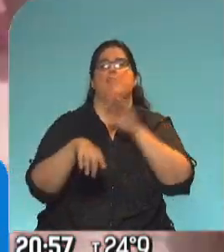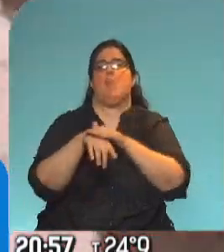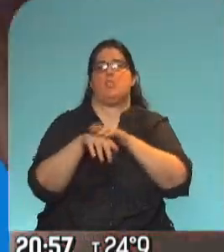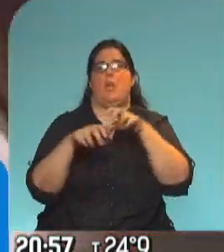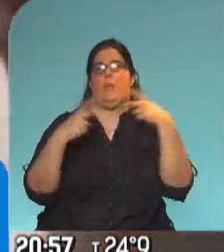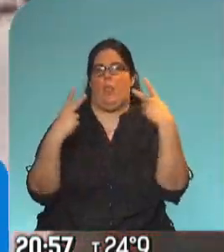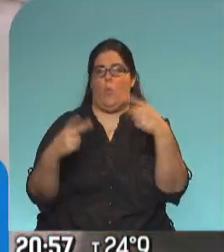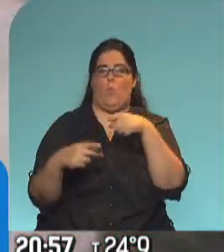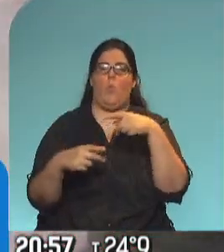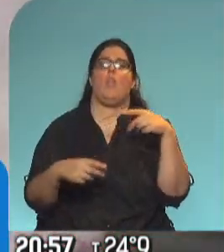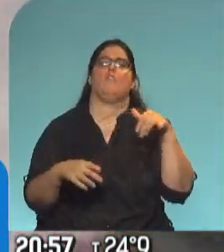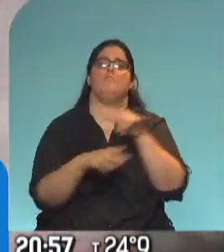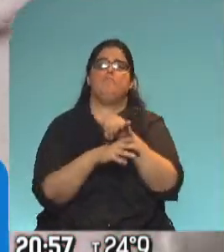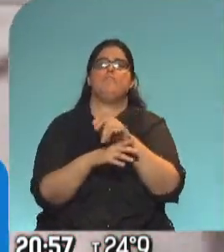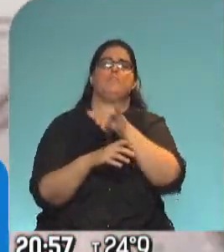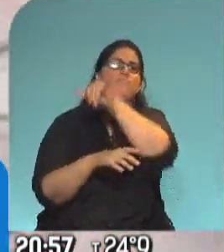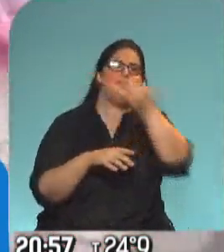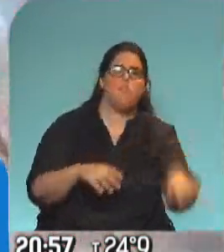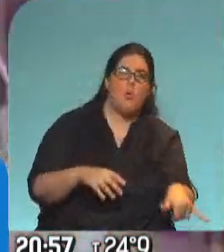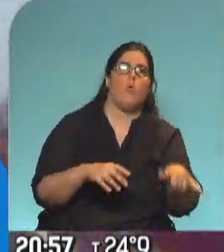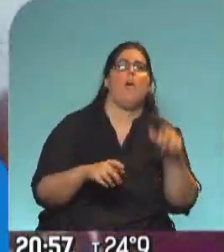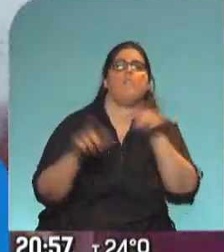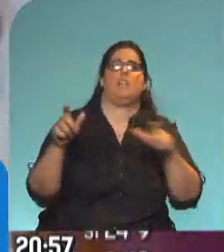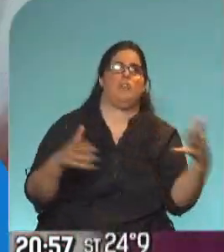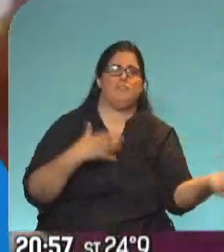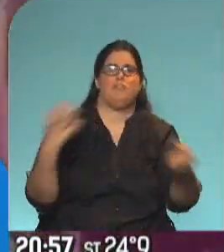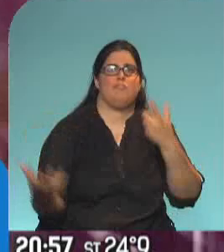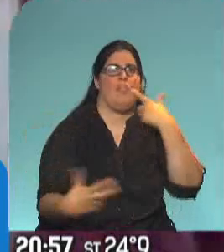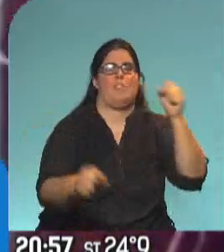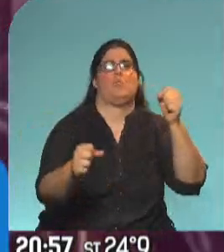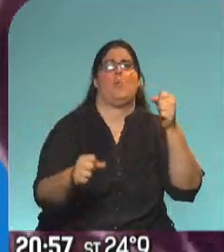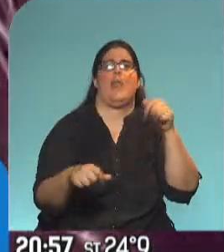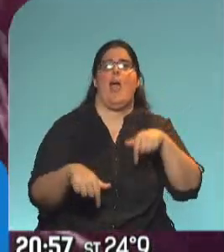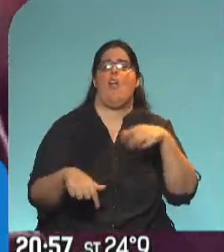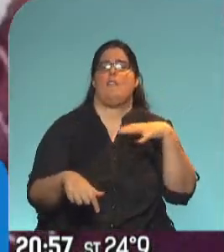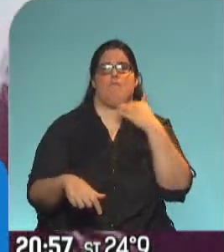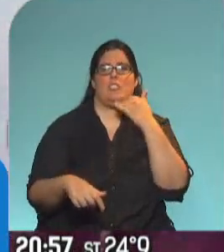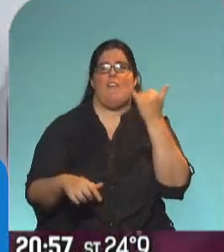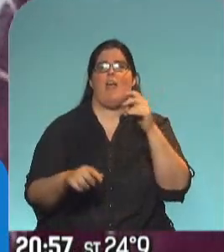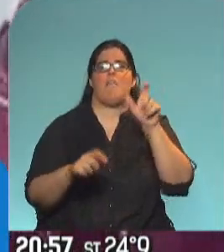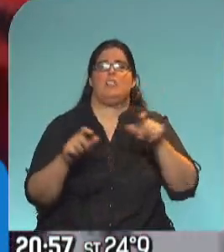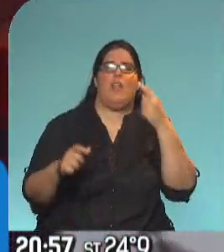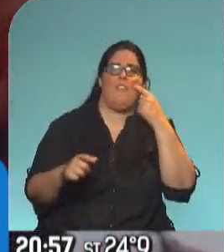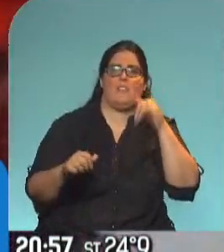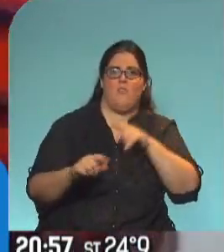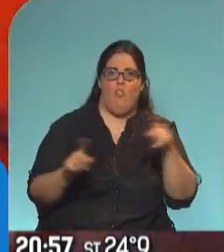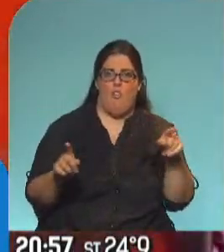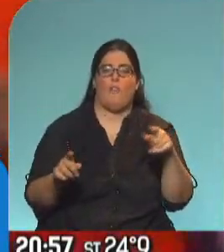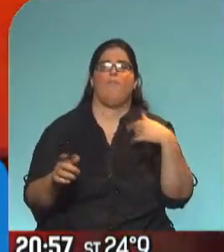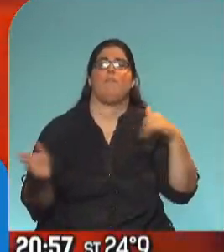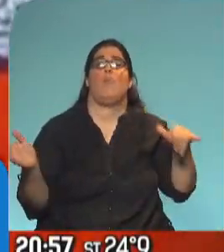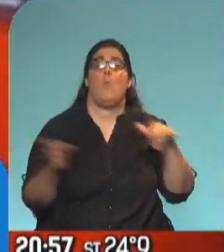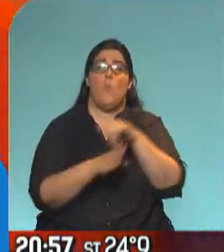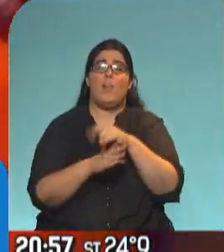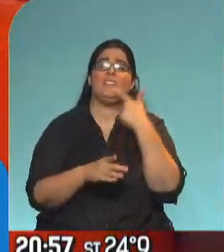de búsqueda, los rescatistas encontraron los restos del avión y hasta el momento se desconoce si hay sobrevivientes. El vuelo de Sriwijaya